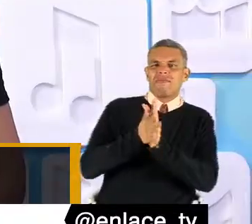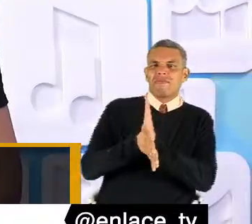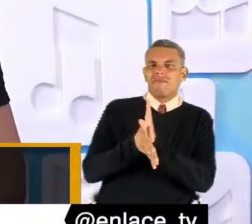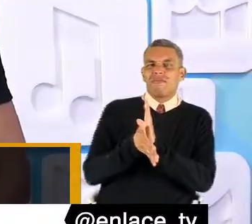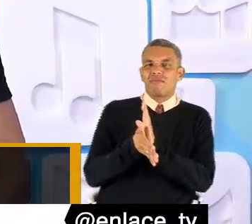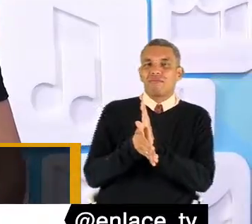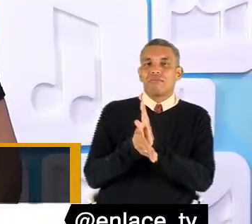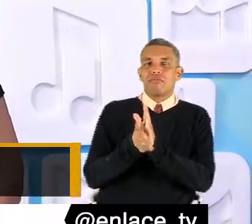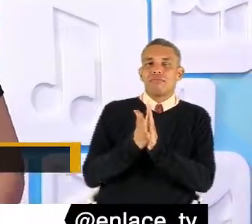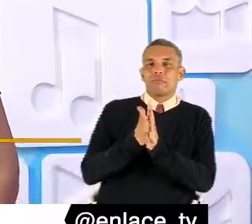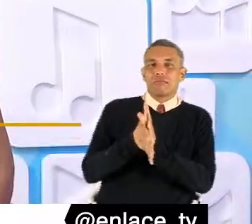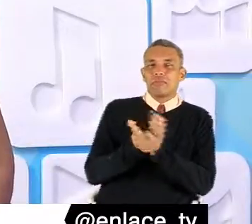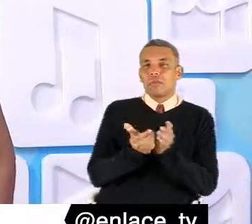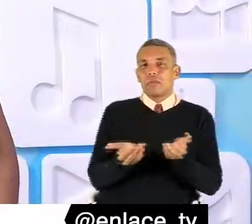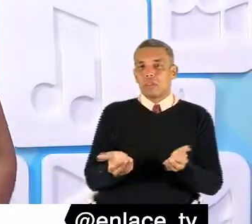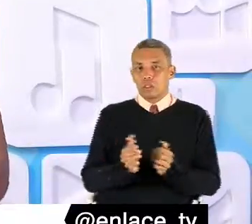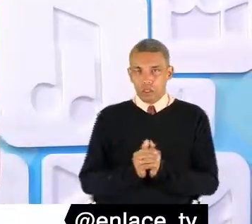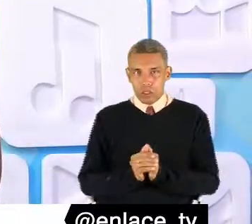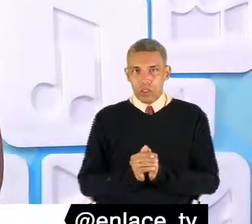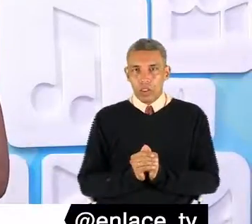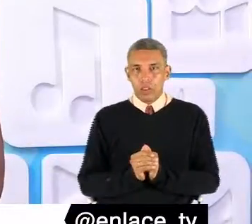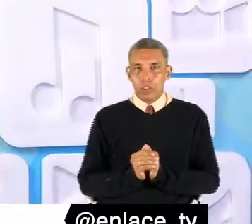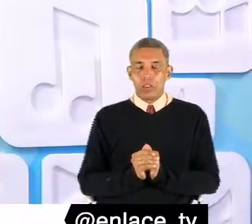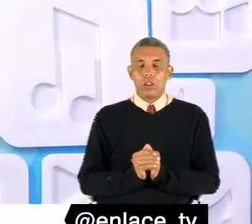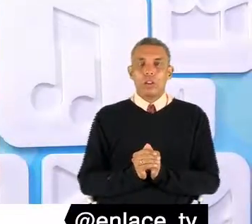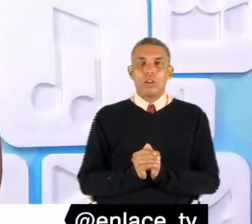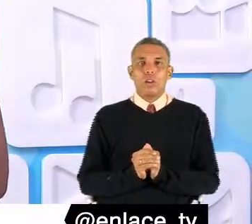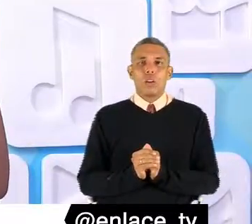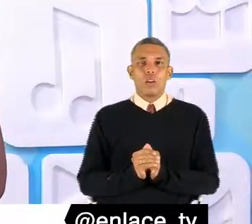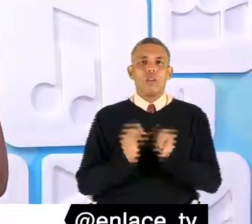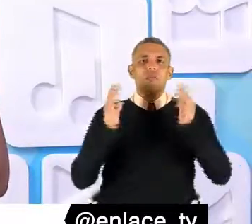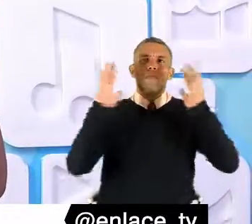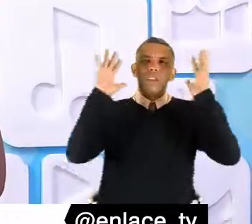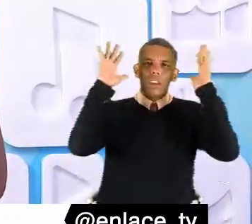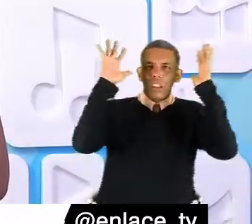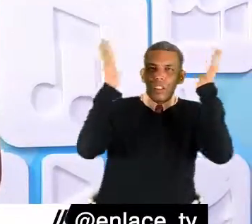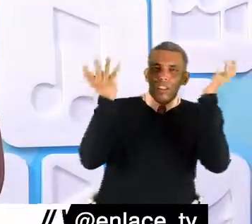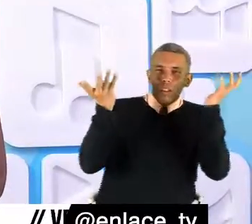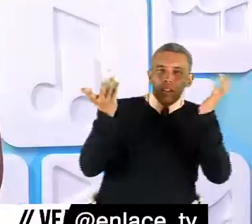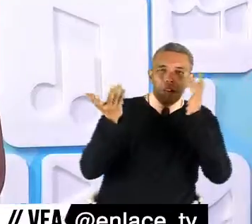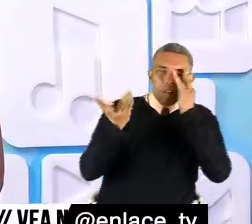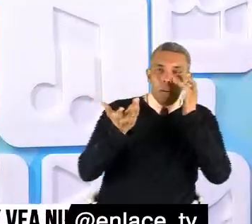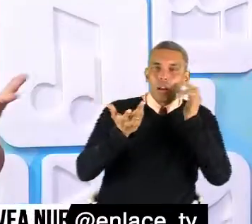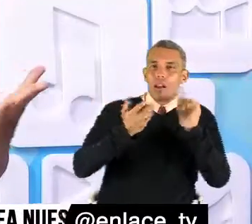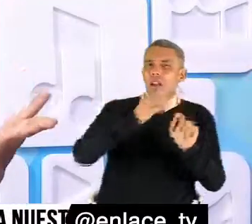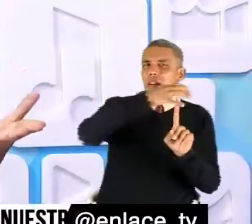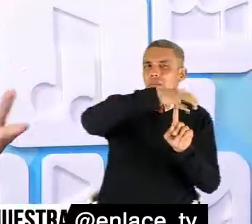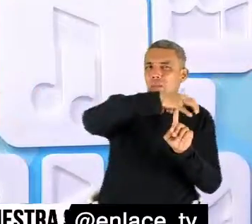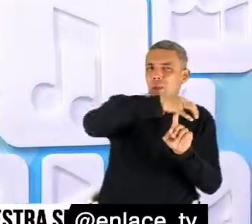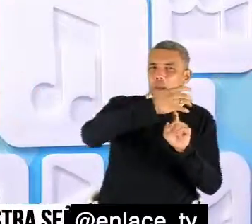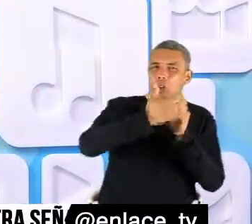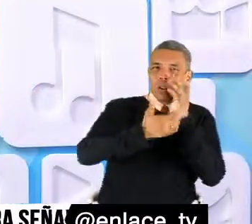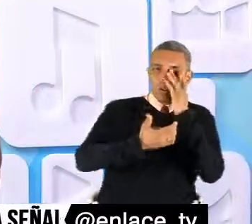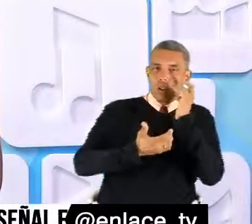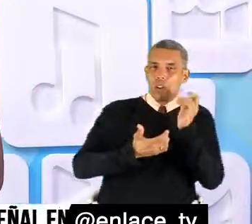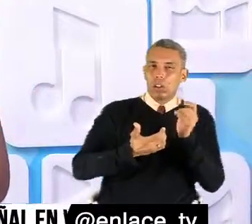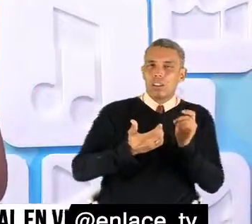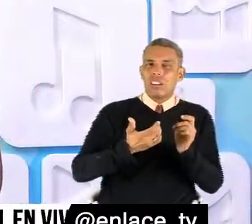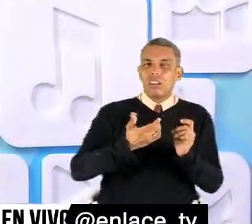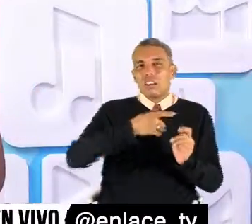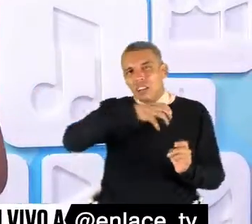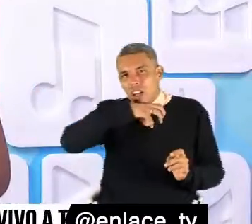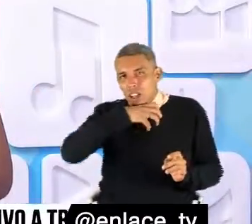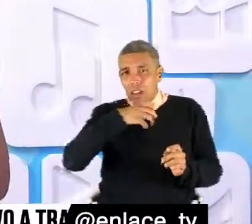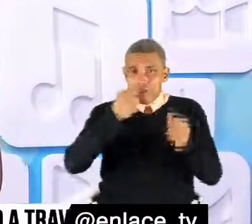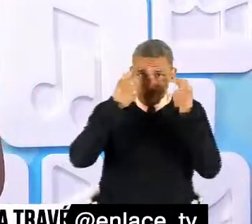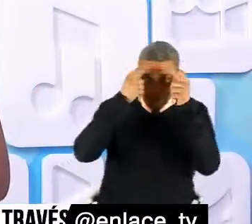actividades académicas, exposición ganadera y festival canino, se desarrollará desde Expoeventos Feriagro, una de las